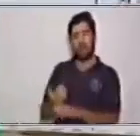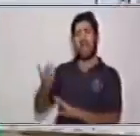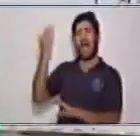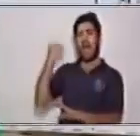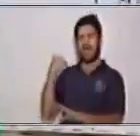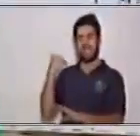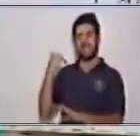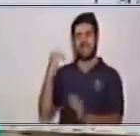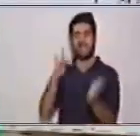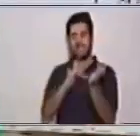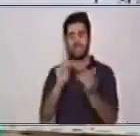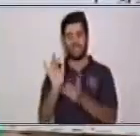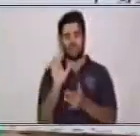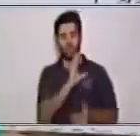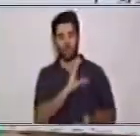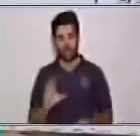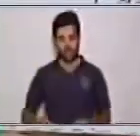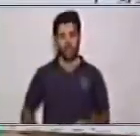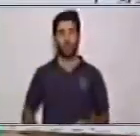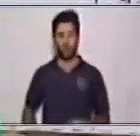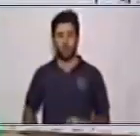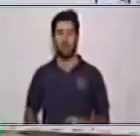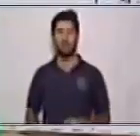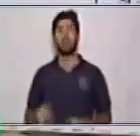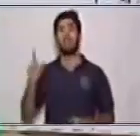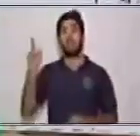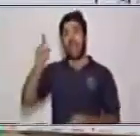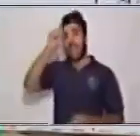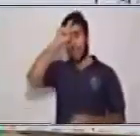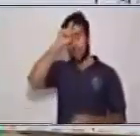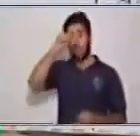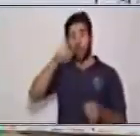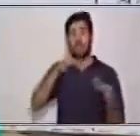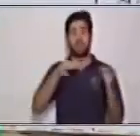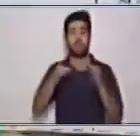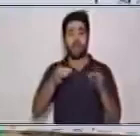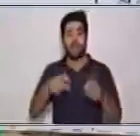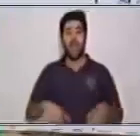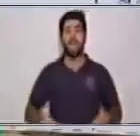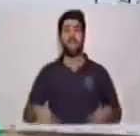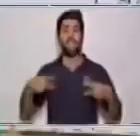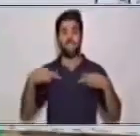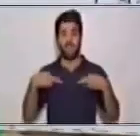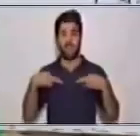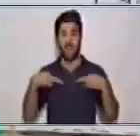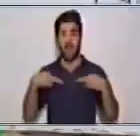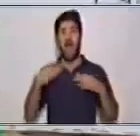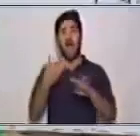Y dice que la cultura egipcia habla de la vida después de la muerte.